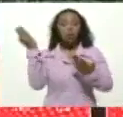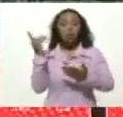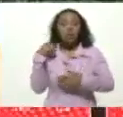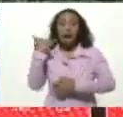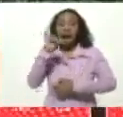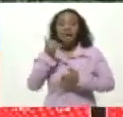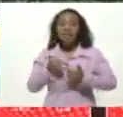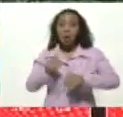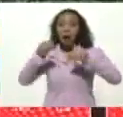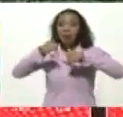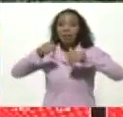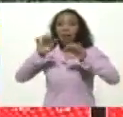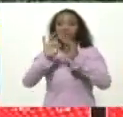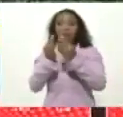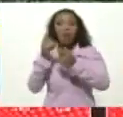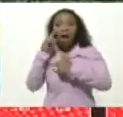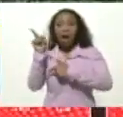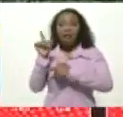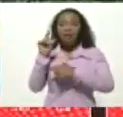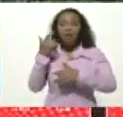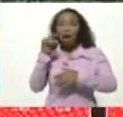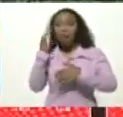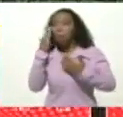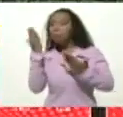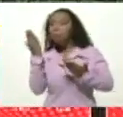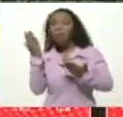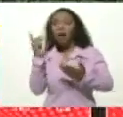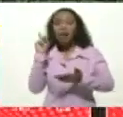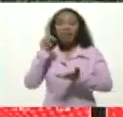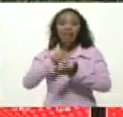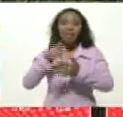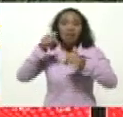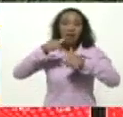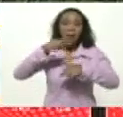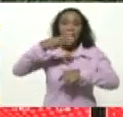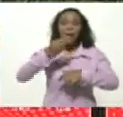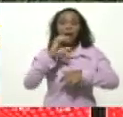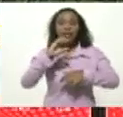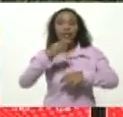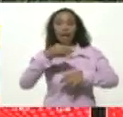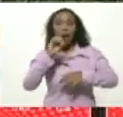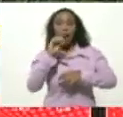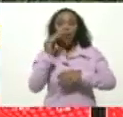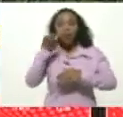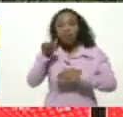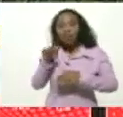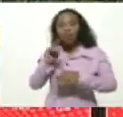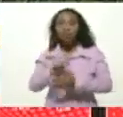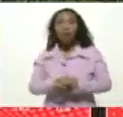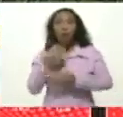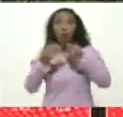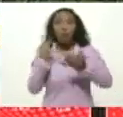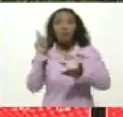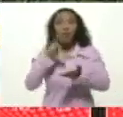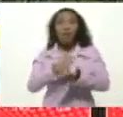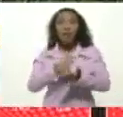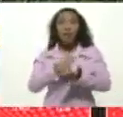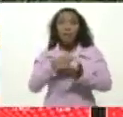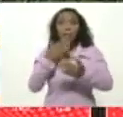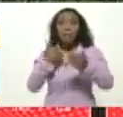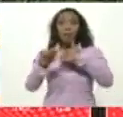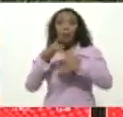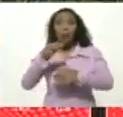descendientes aquí, la familia Pacheco. Está llegando Pacheco ahorita aquí, un Pachequito. Y como está llegando Pacheco, vámonos